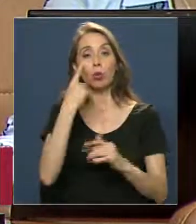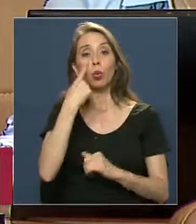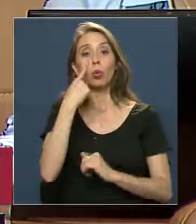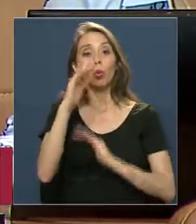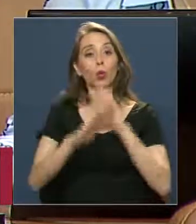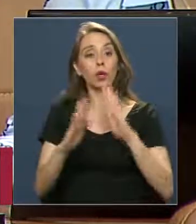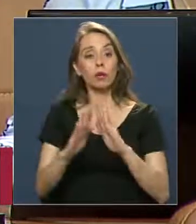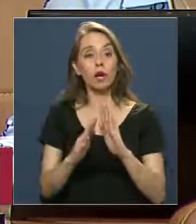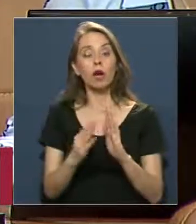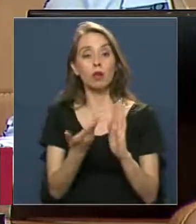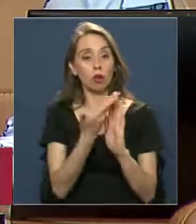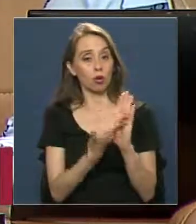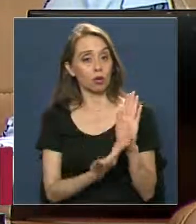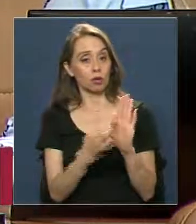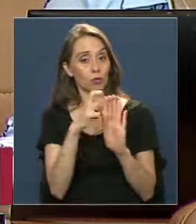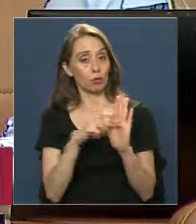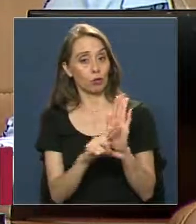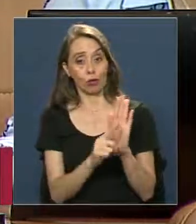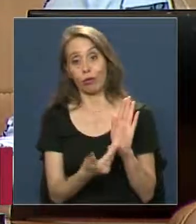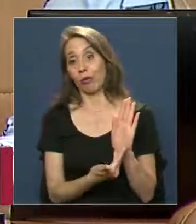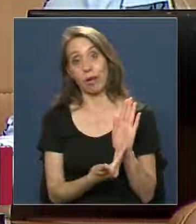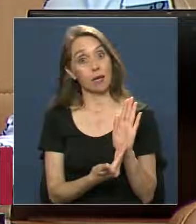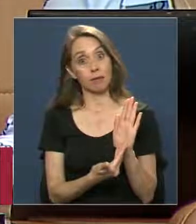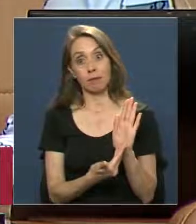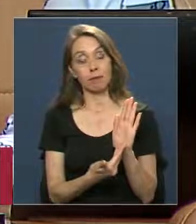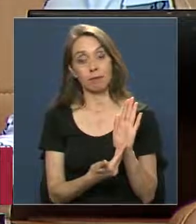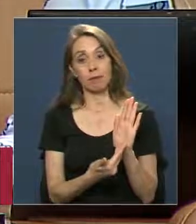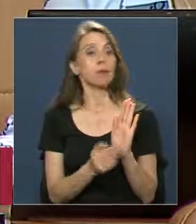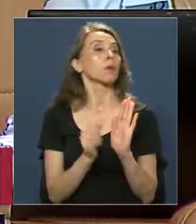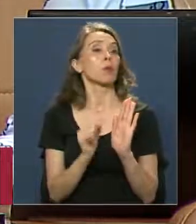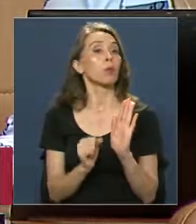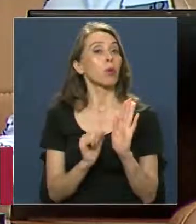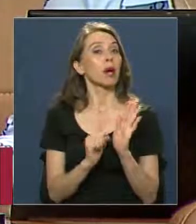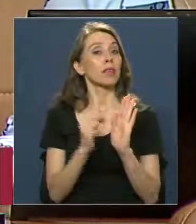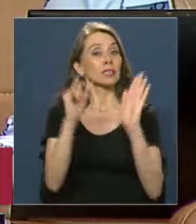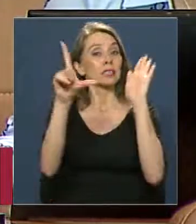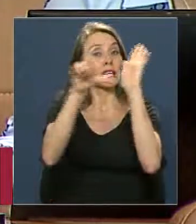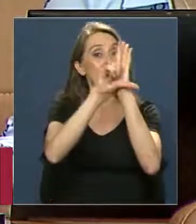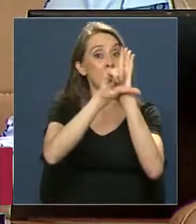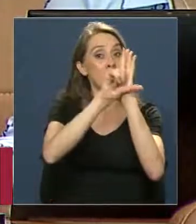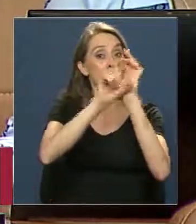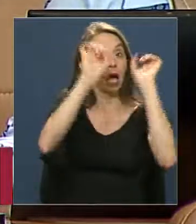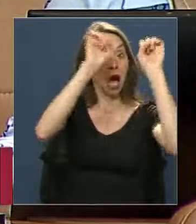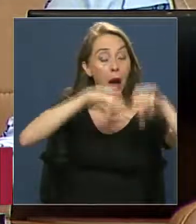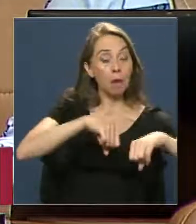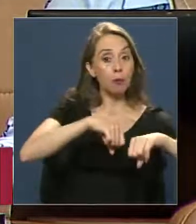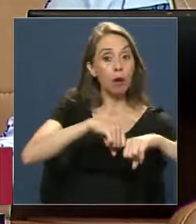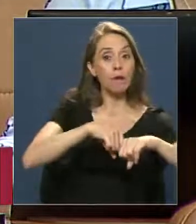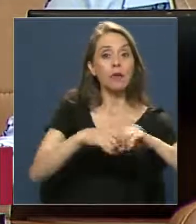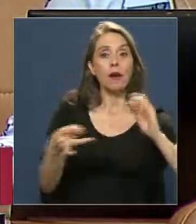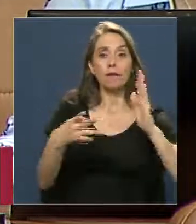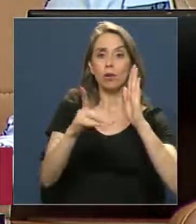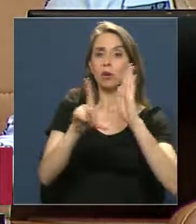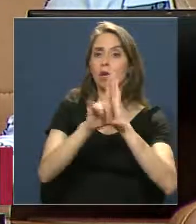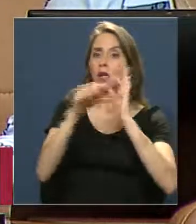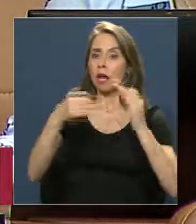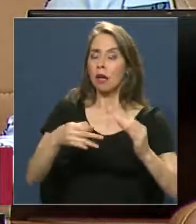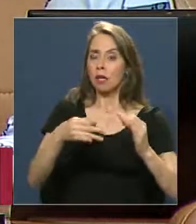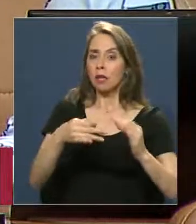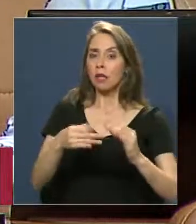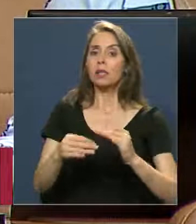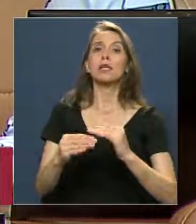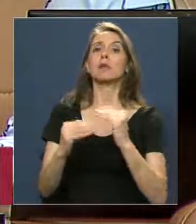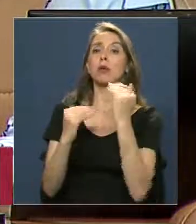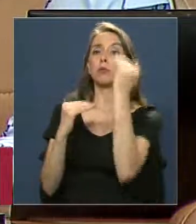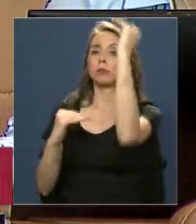con proyectos como estos, que se puede correr el riesgo de restringir ilegítimamente el derecho a la libertad de emitir